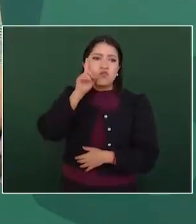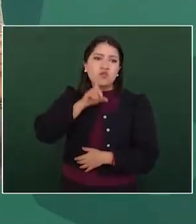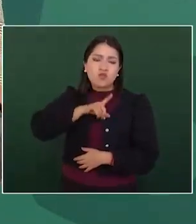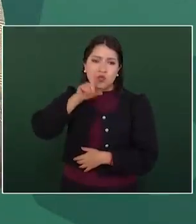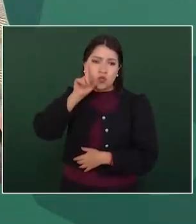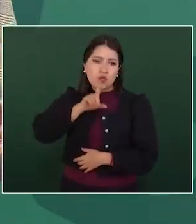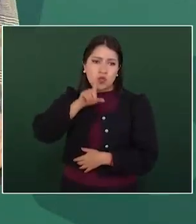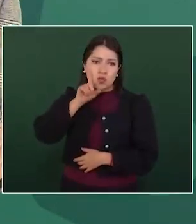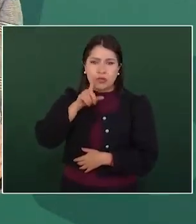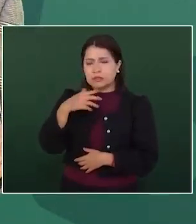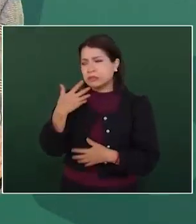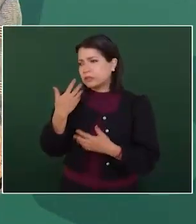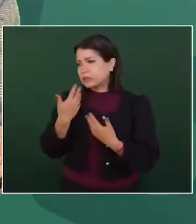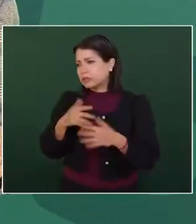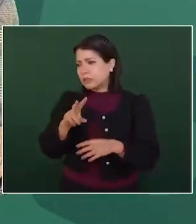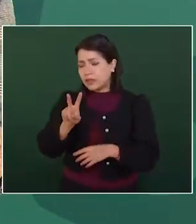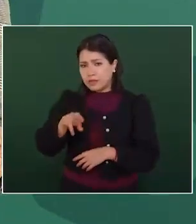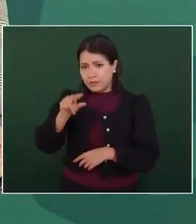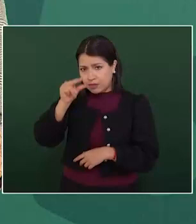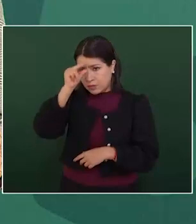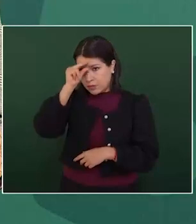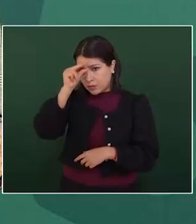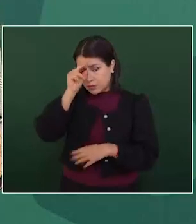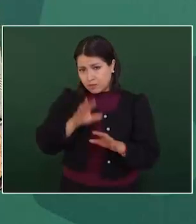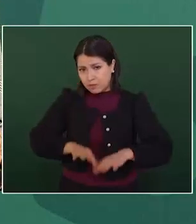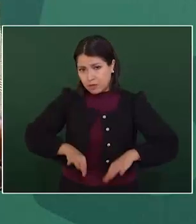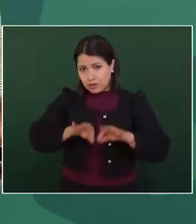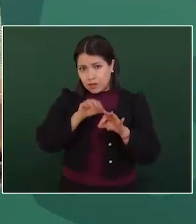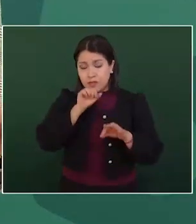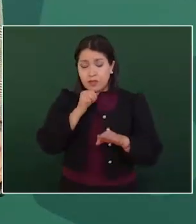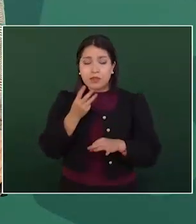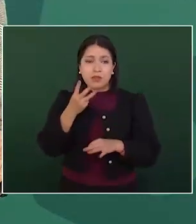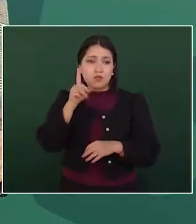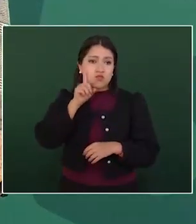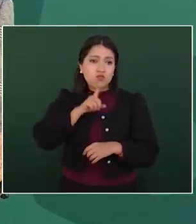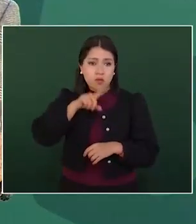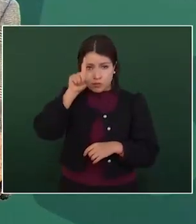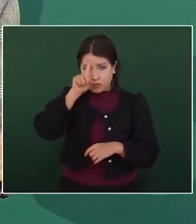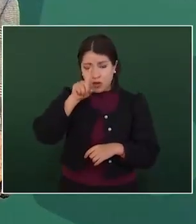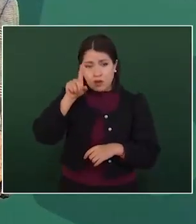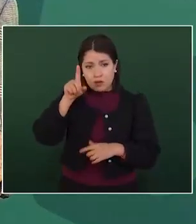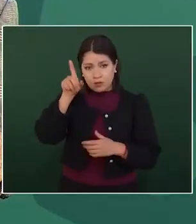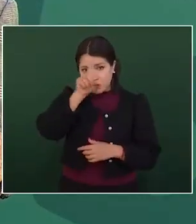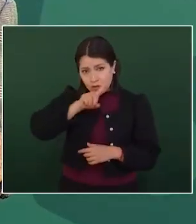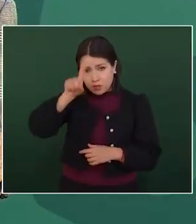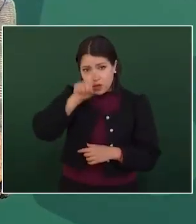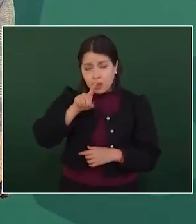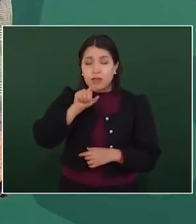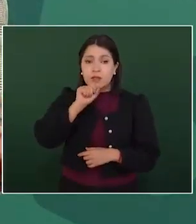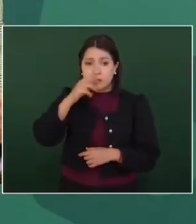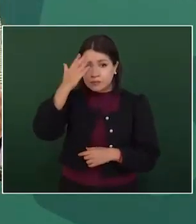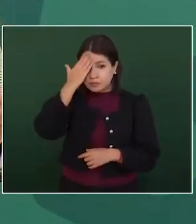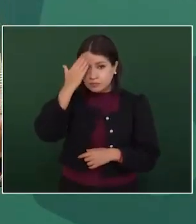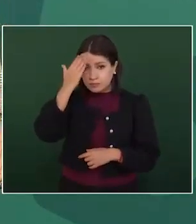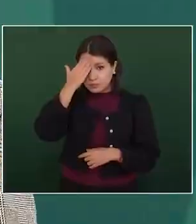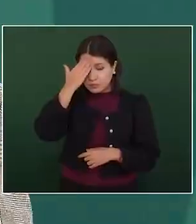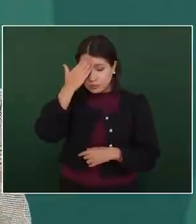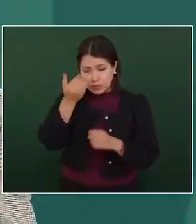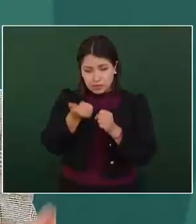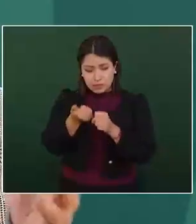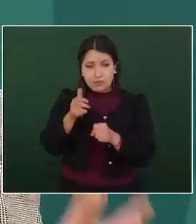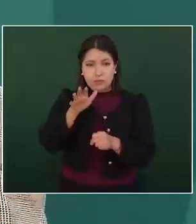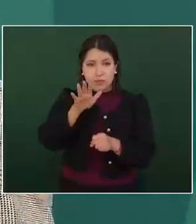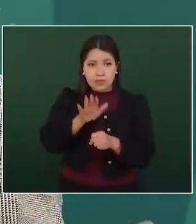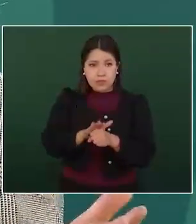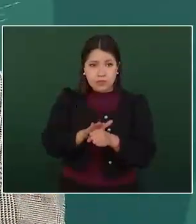mujeres valiosas, 3 consejeras y la titular de la unidad de administración, en